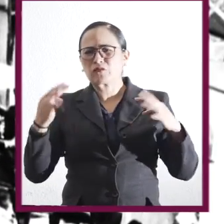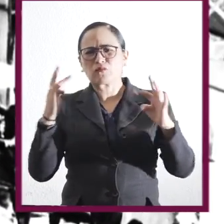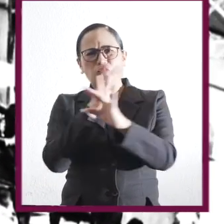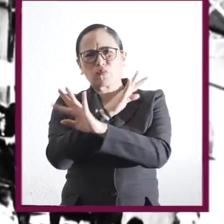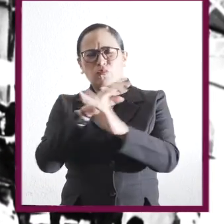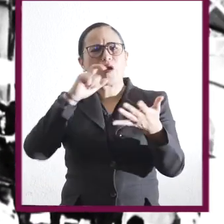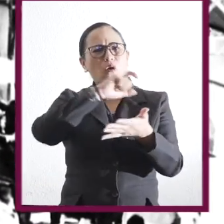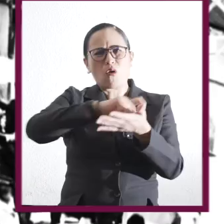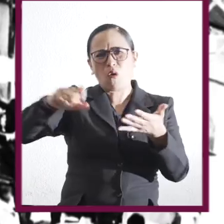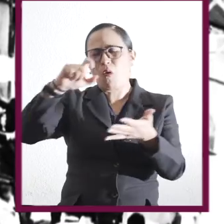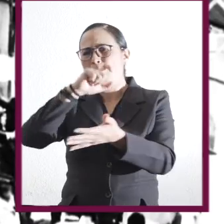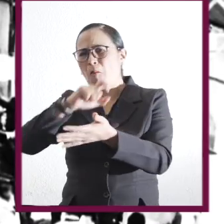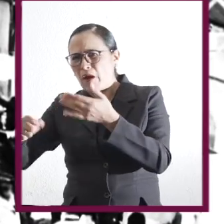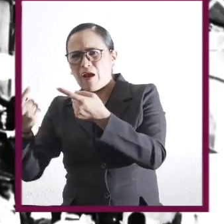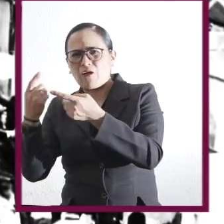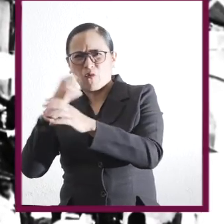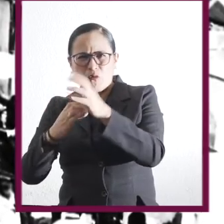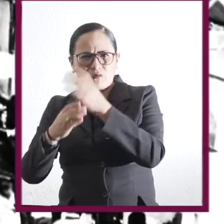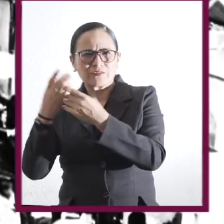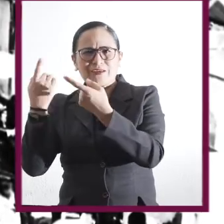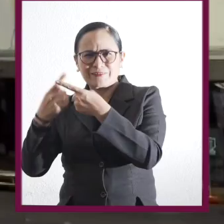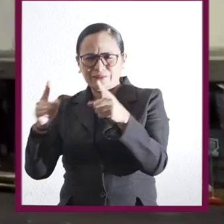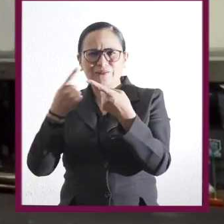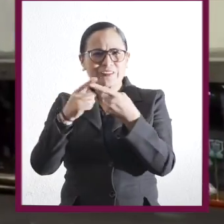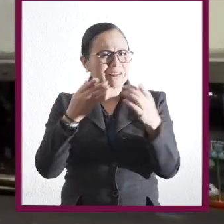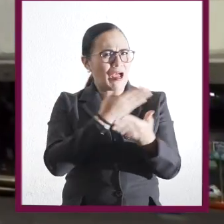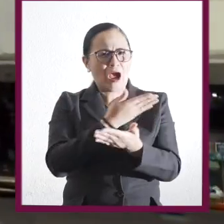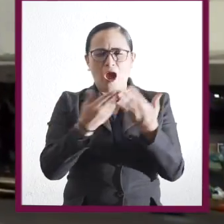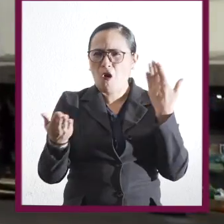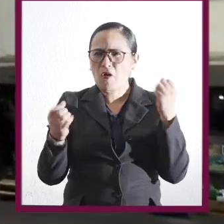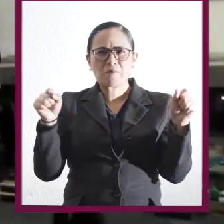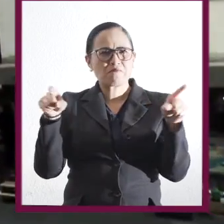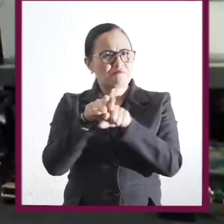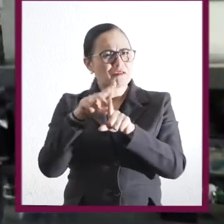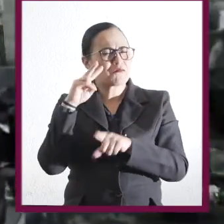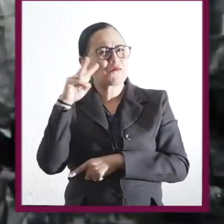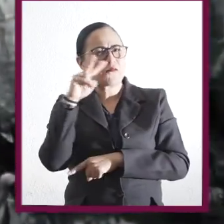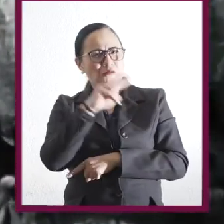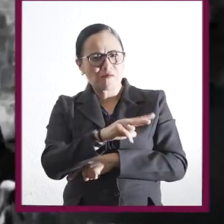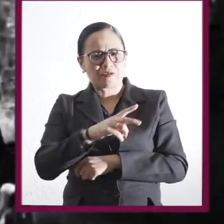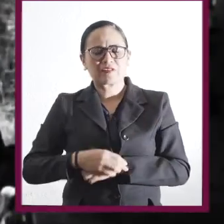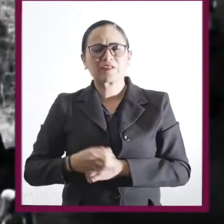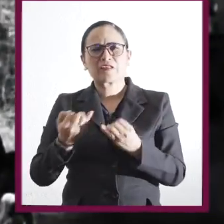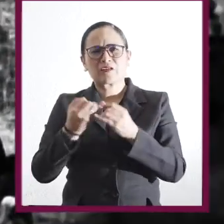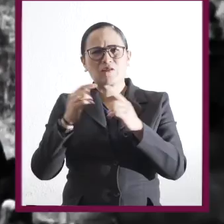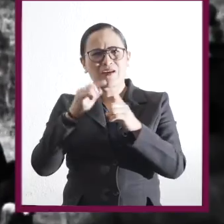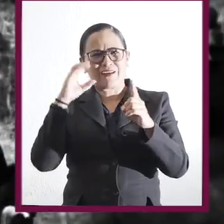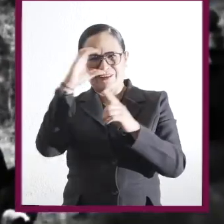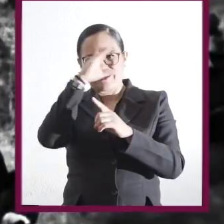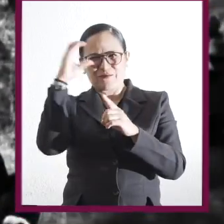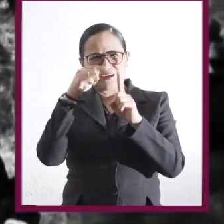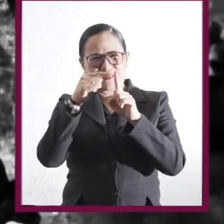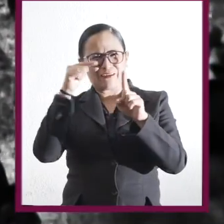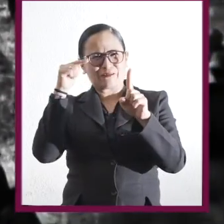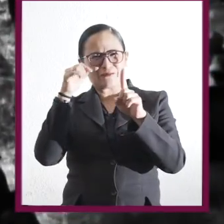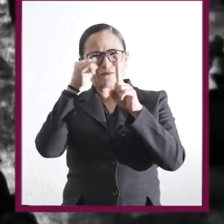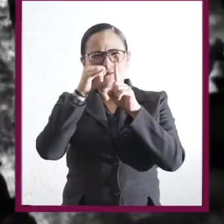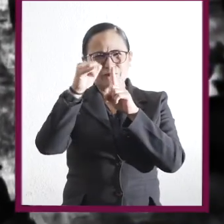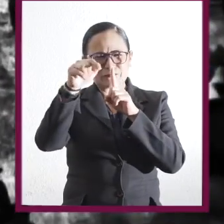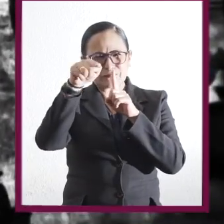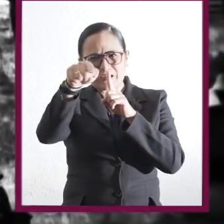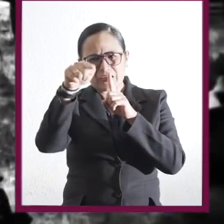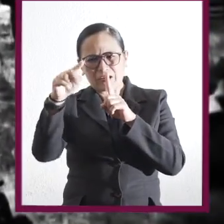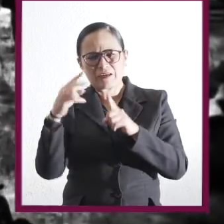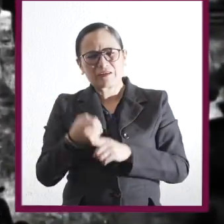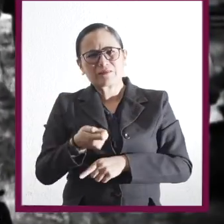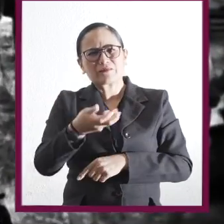se surtían de artículos diversos en una escena que aún forma parte de la vida cotidiana de la capital. Al fondo, este